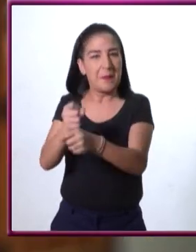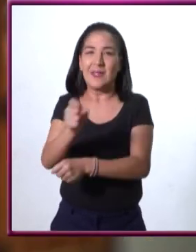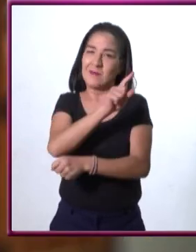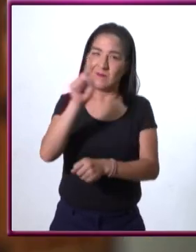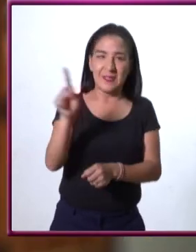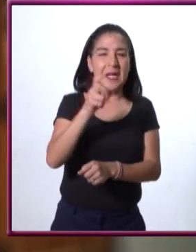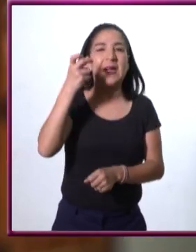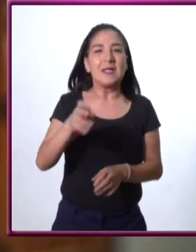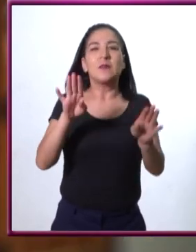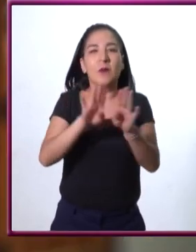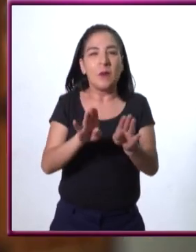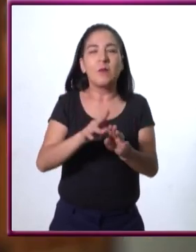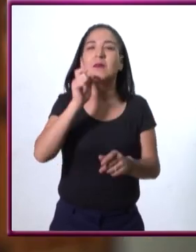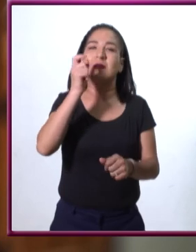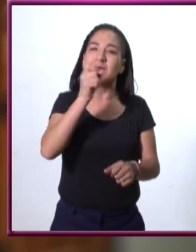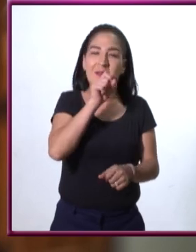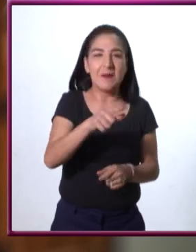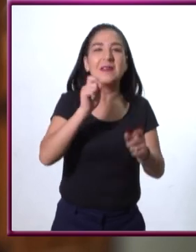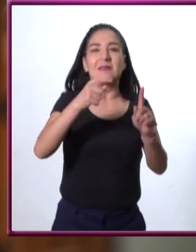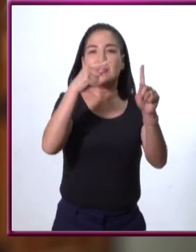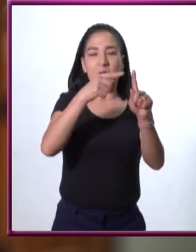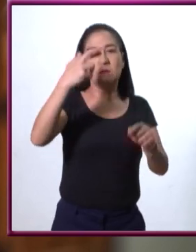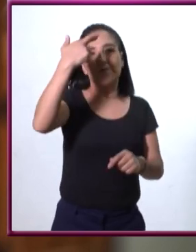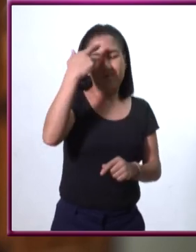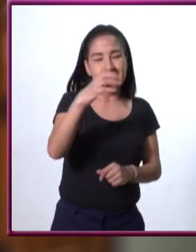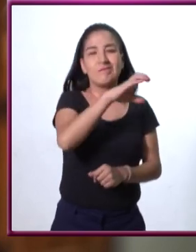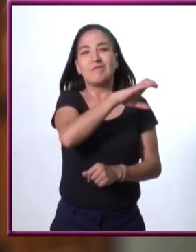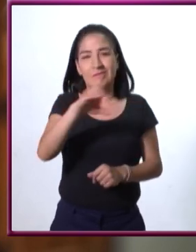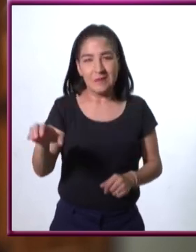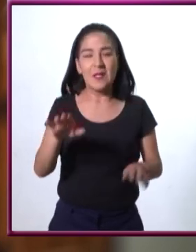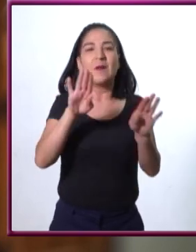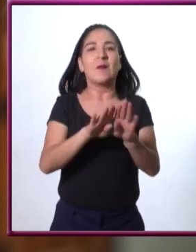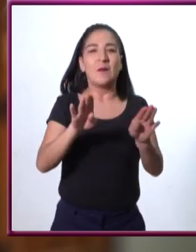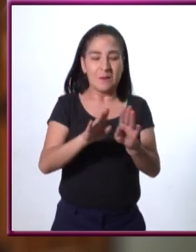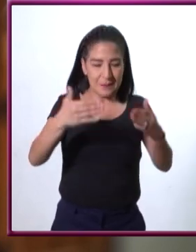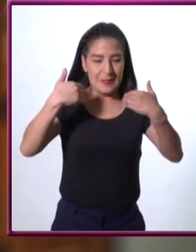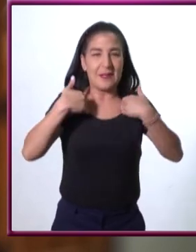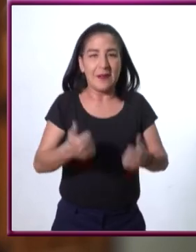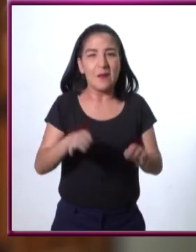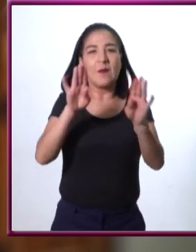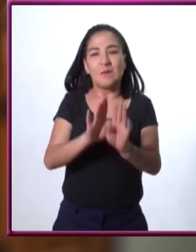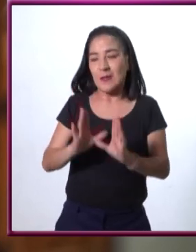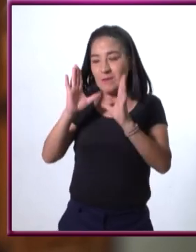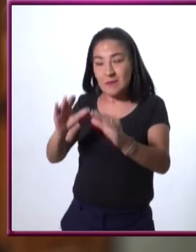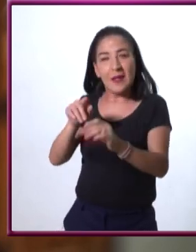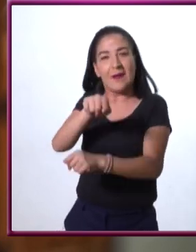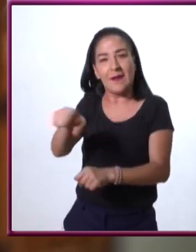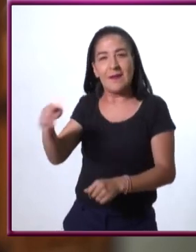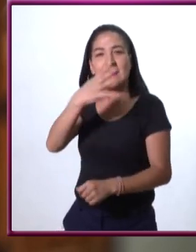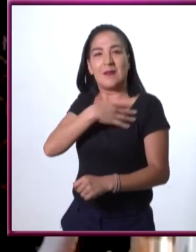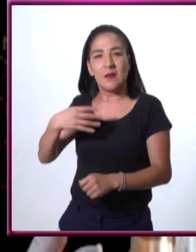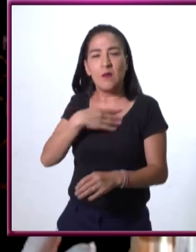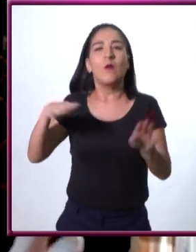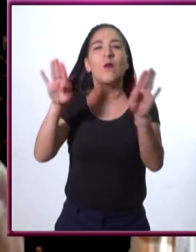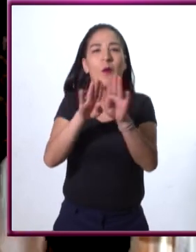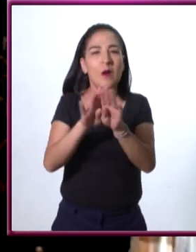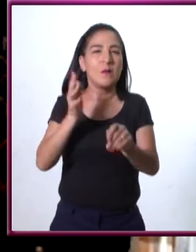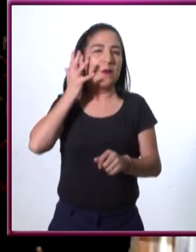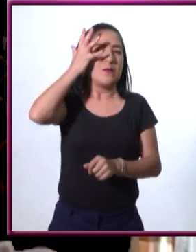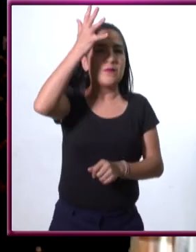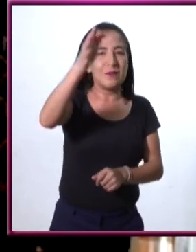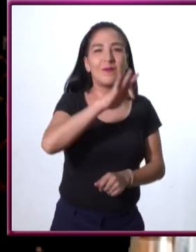conducta de alguna manera favorable para su desarrollo físico, emocional, social, y entonces la corrección solamente se vuelve